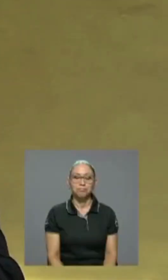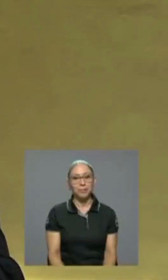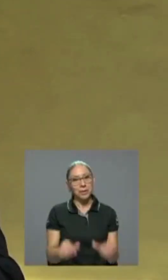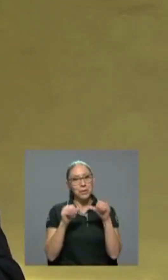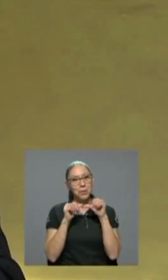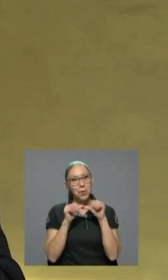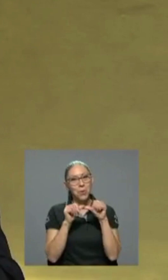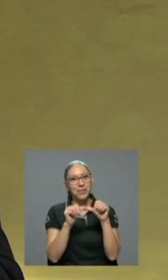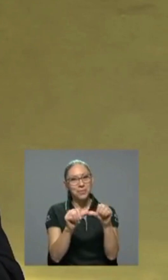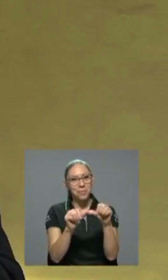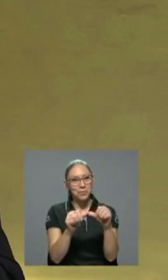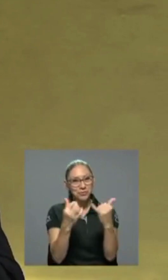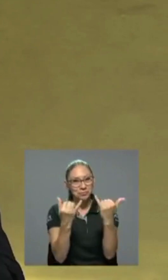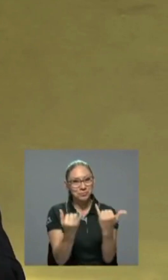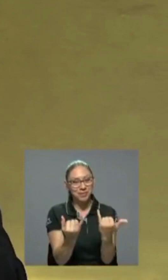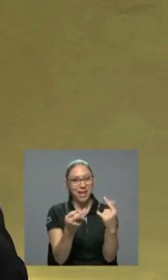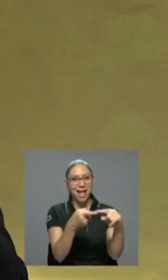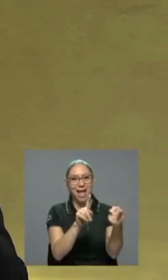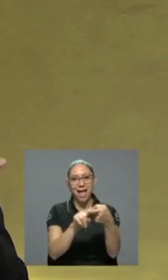Continuamos, amigas y amigos,